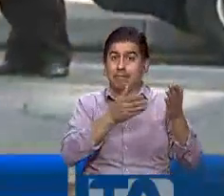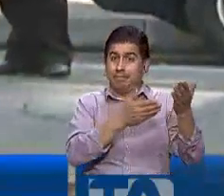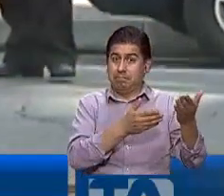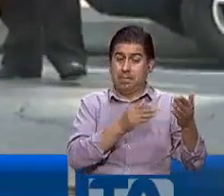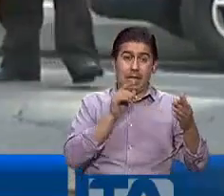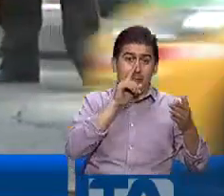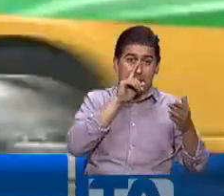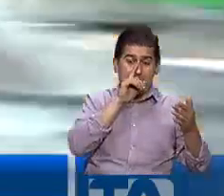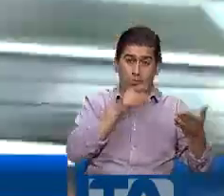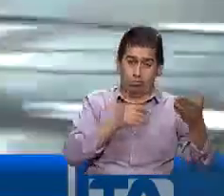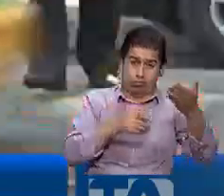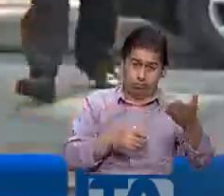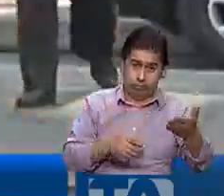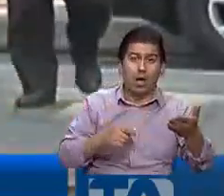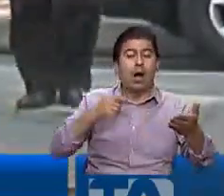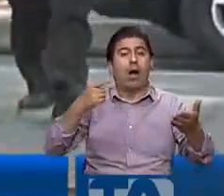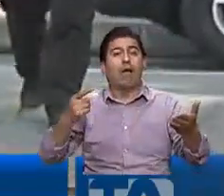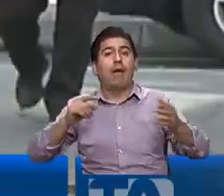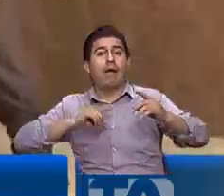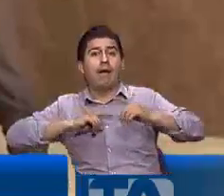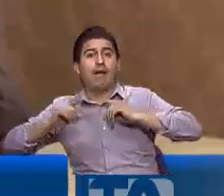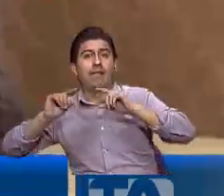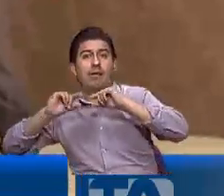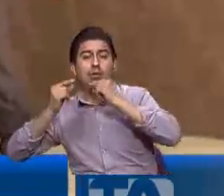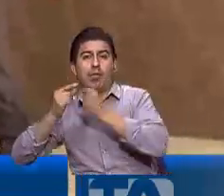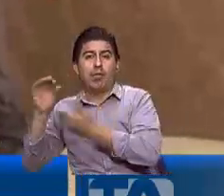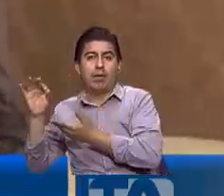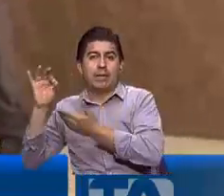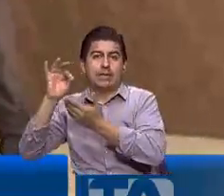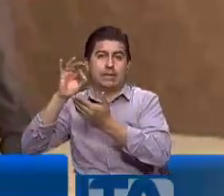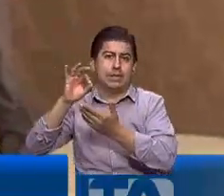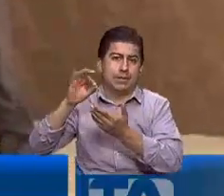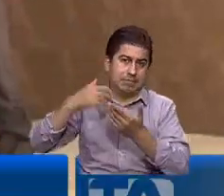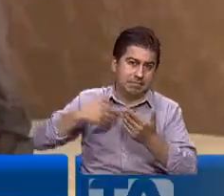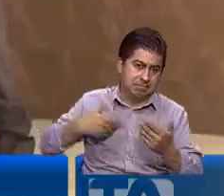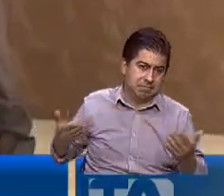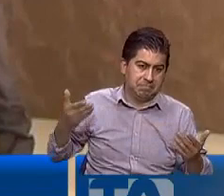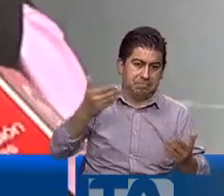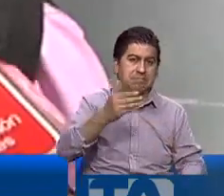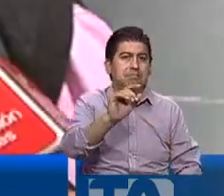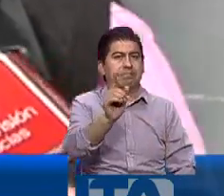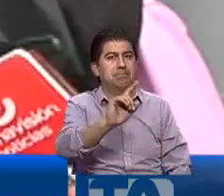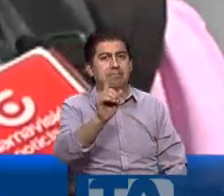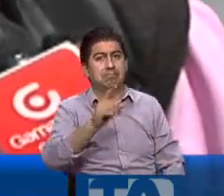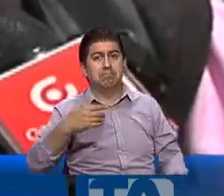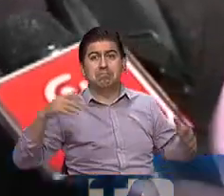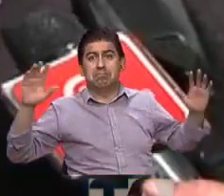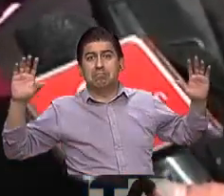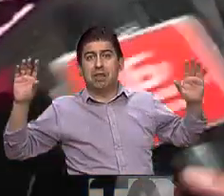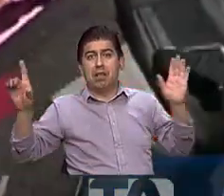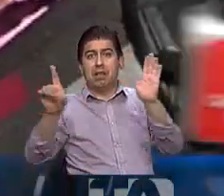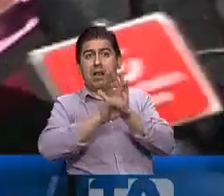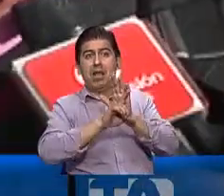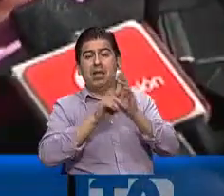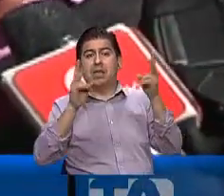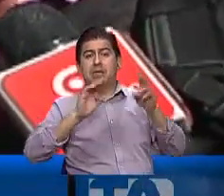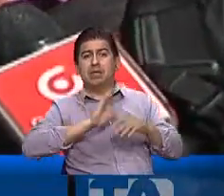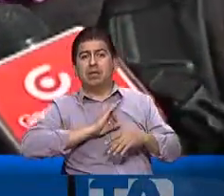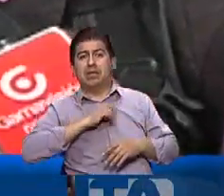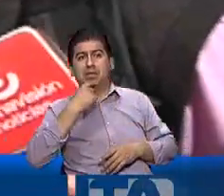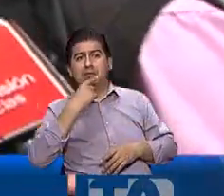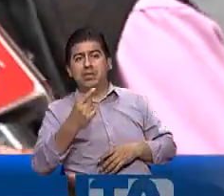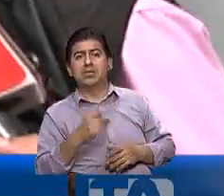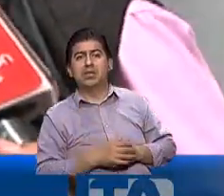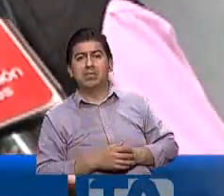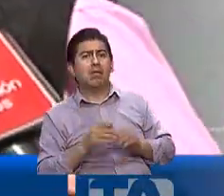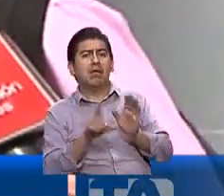contrapone con la propuesta del incremento salarial que trae el sector de los empleadores. Lo que la ley y la técnica determinen.